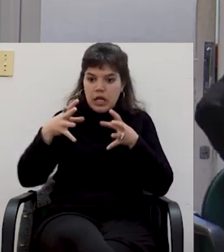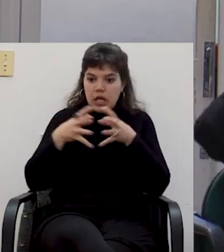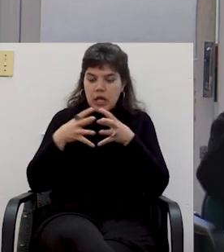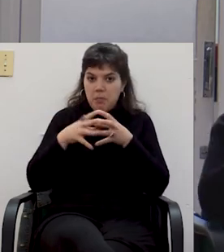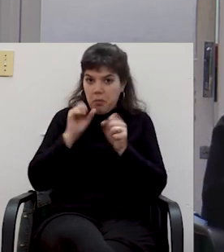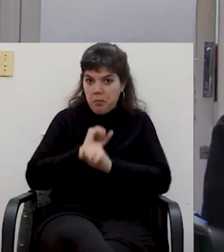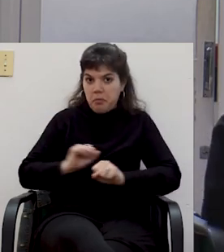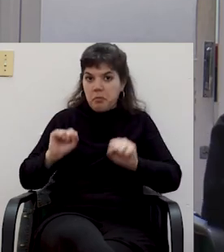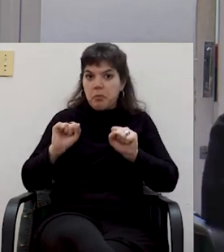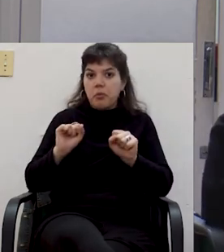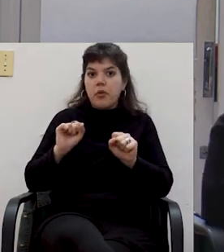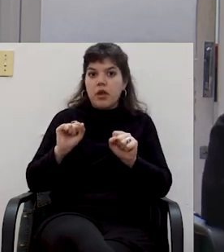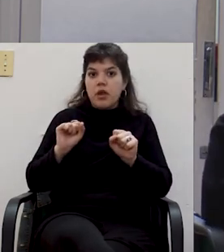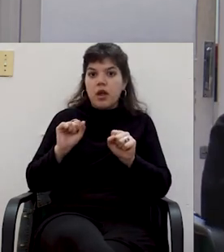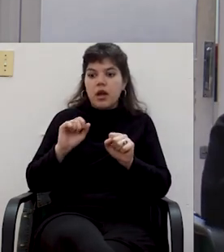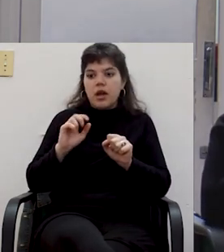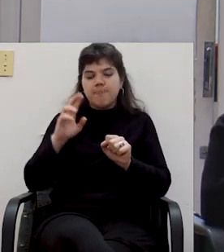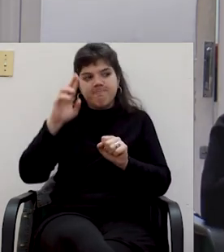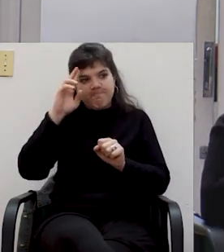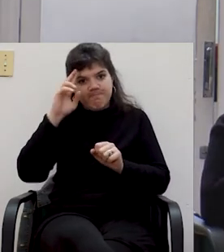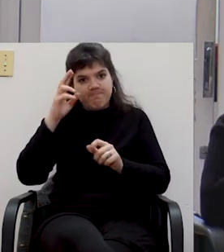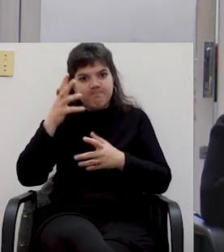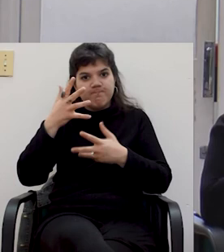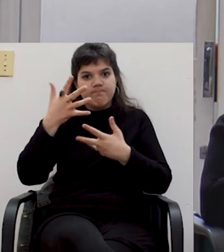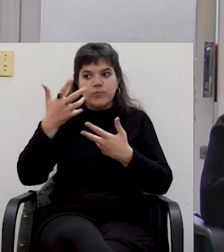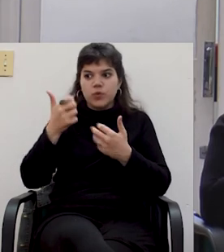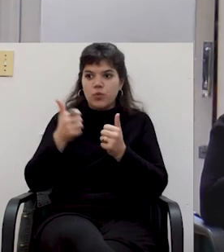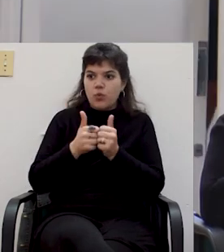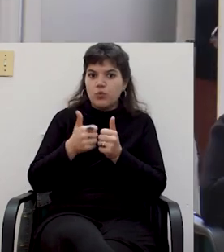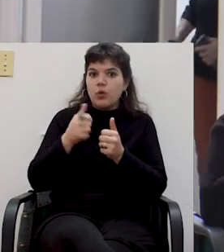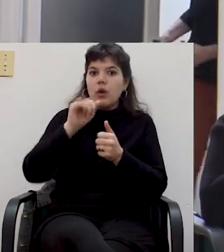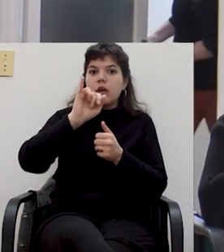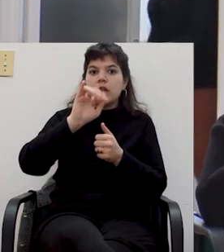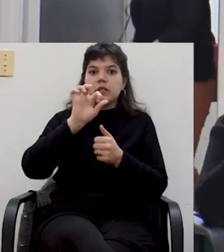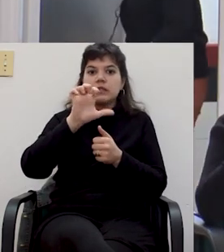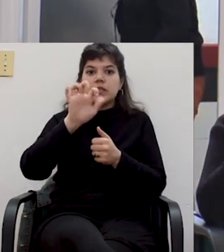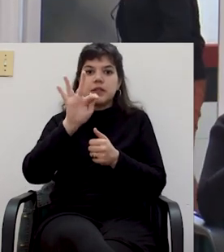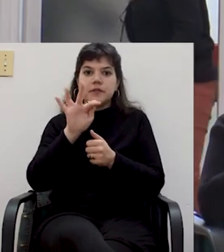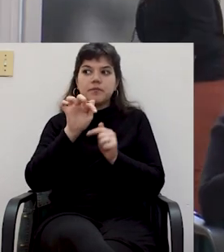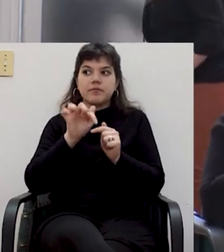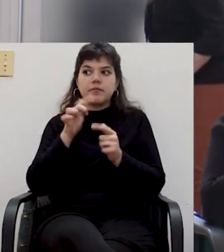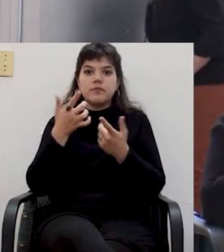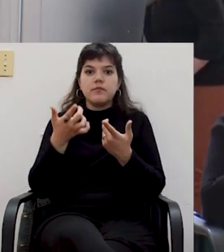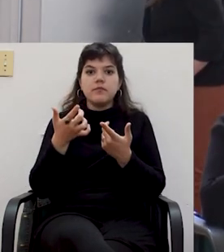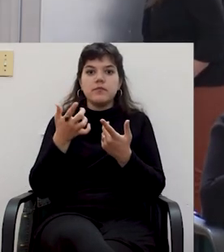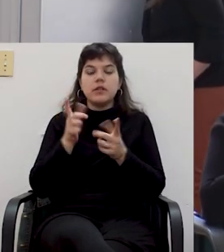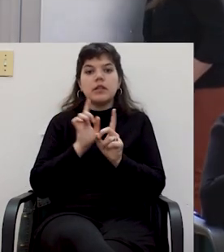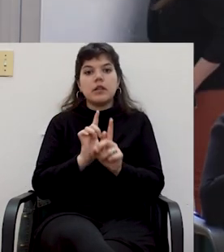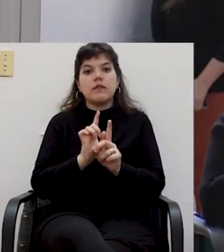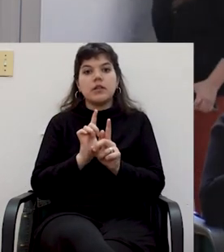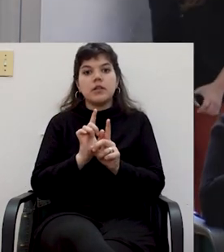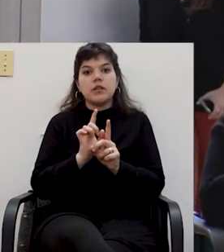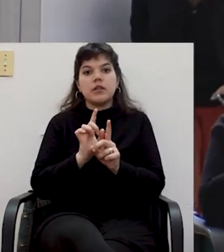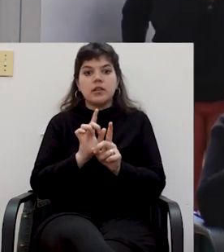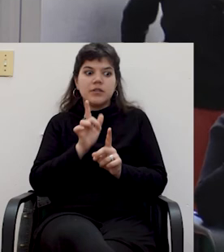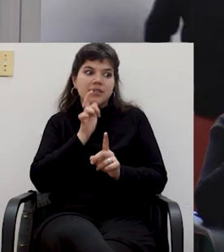puede hacer para reflexionar con el ICEF en, en esto tiene que ver